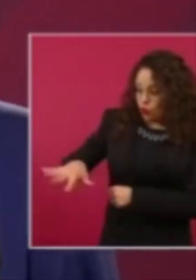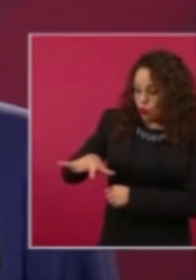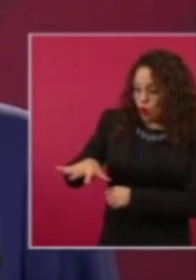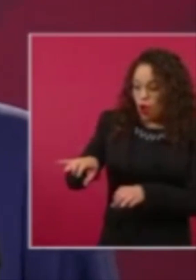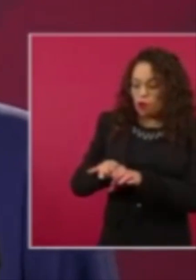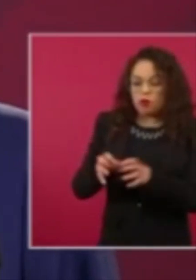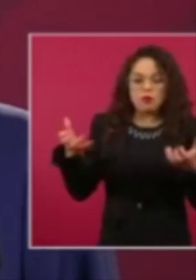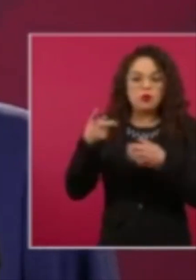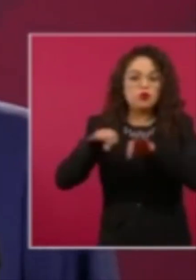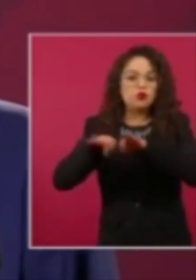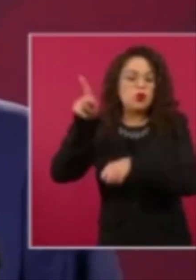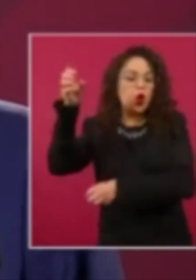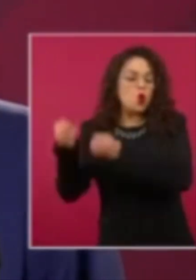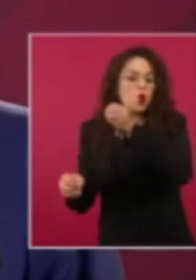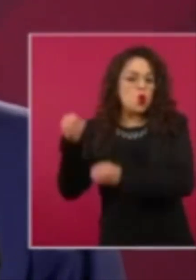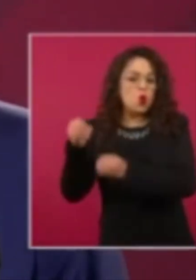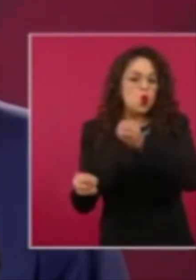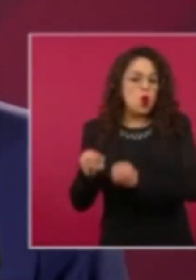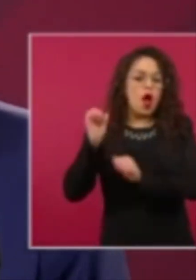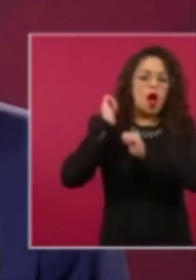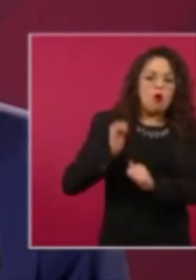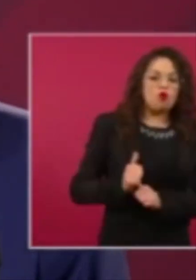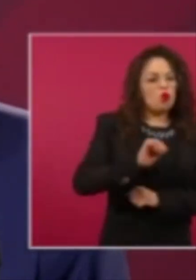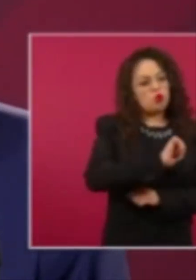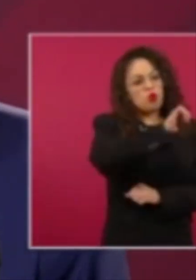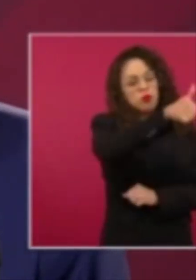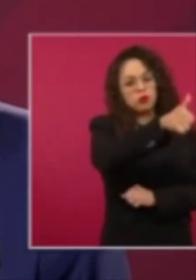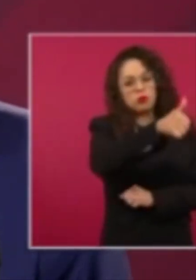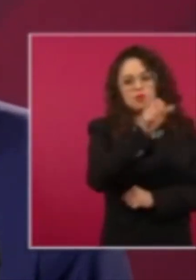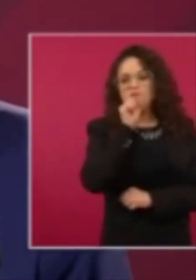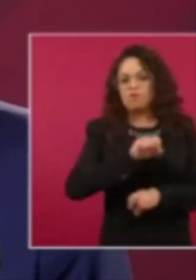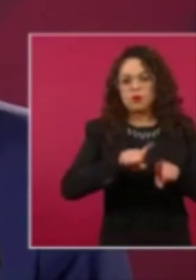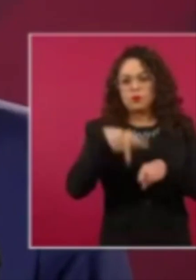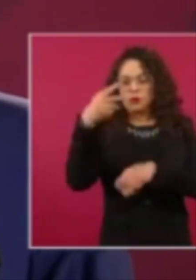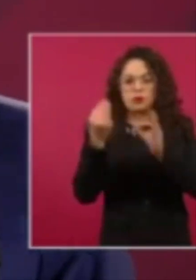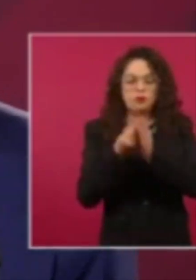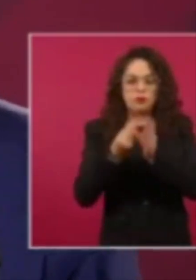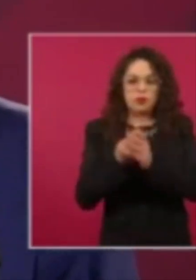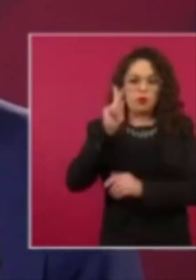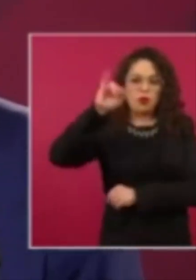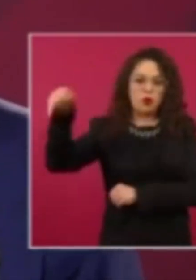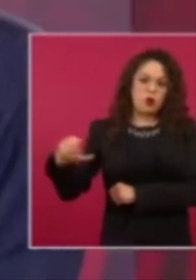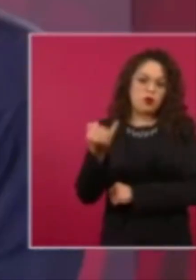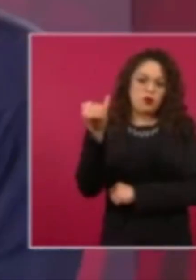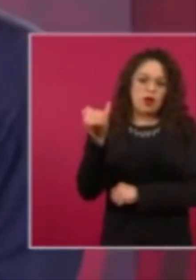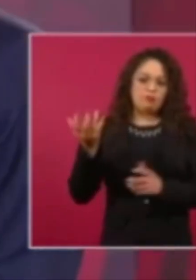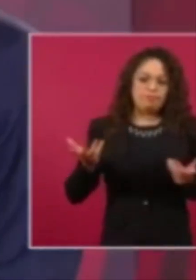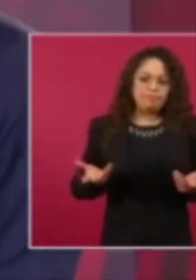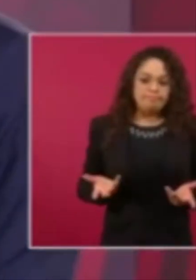de jueces y de otras autoridades del poder judicial y se usa